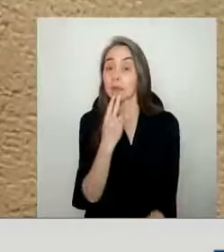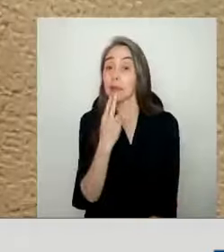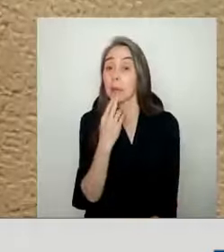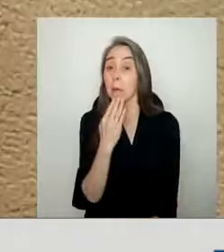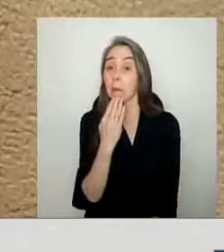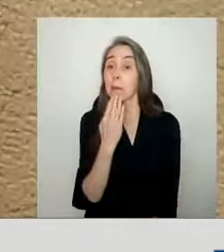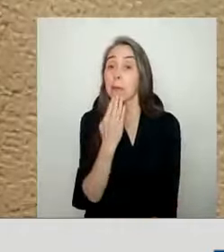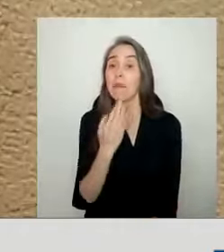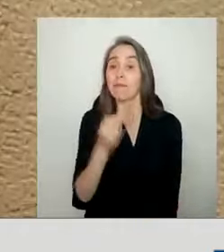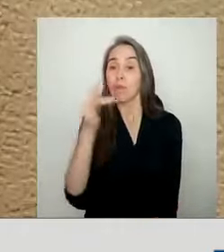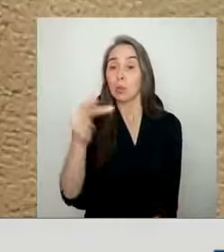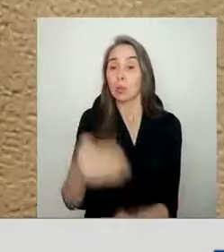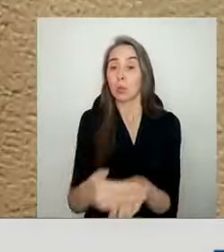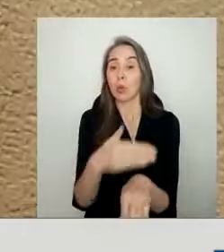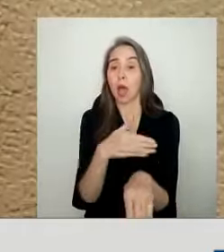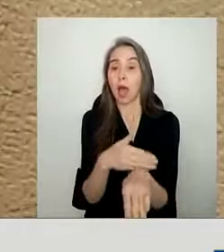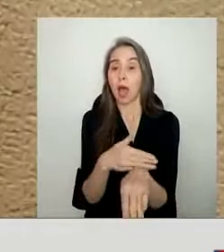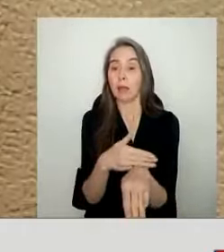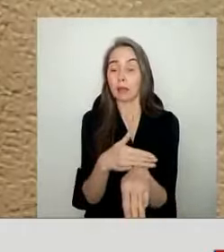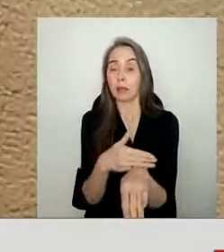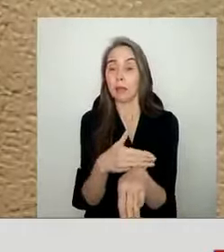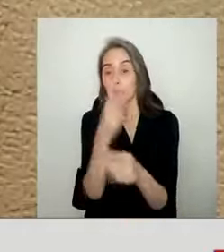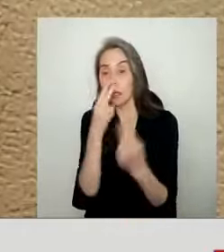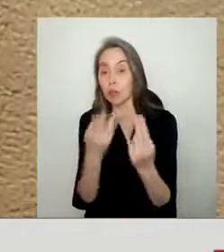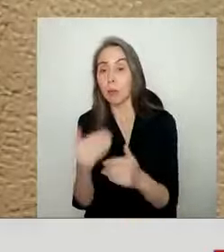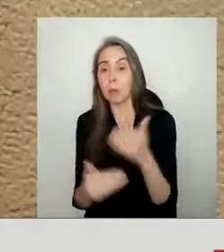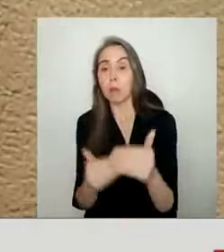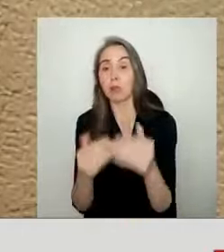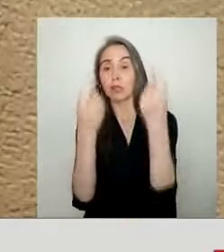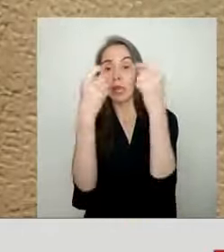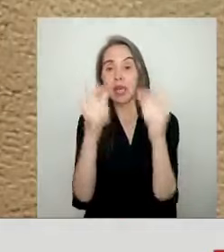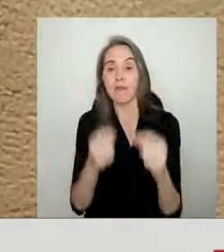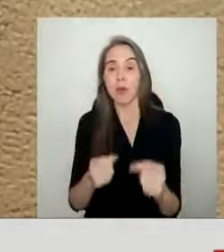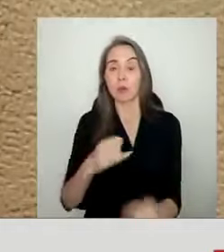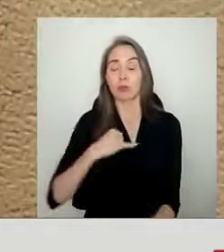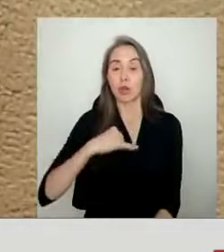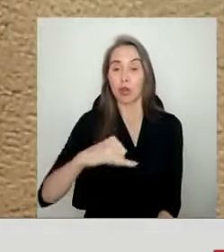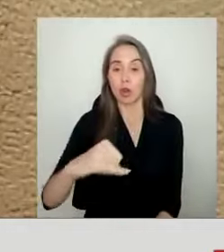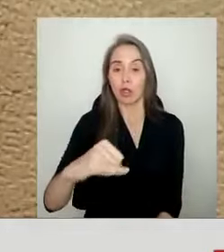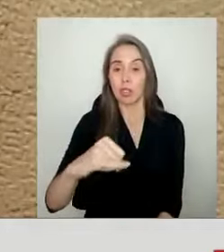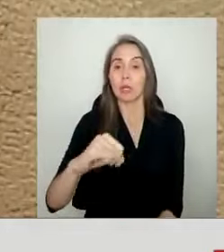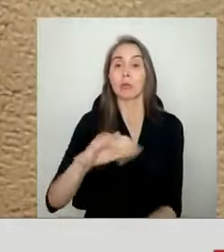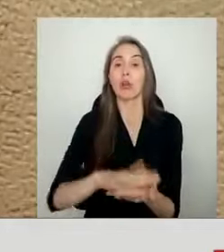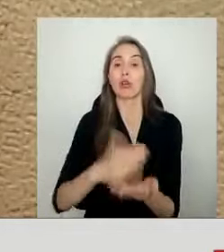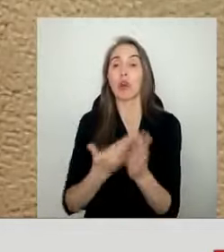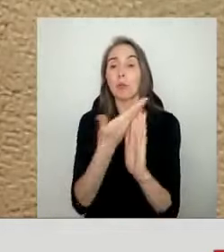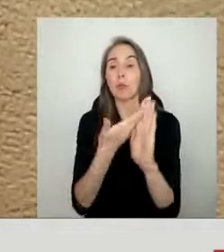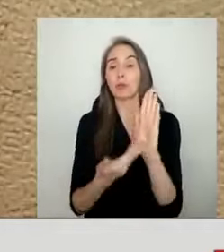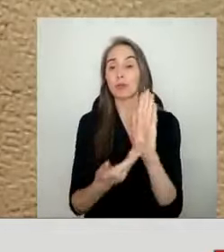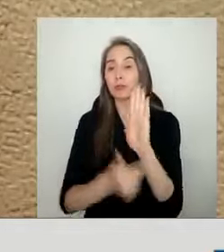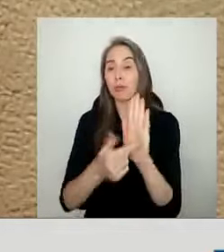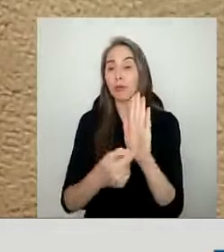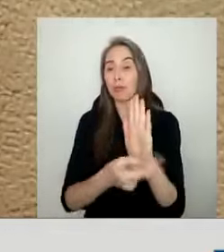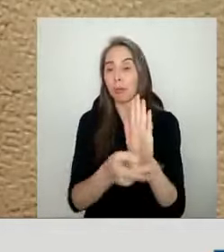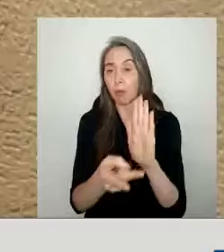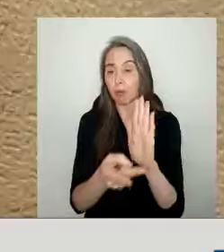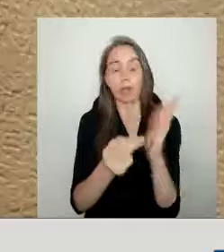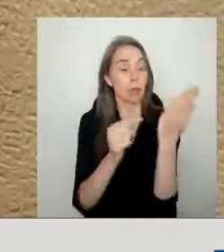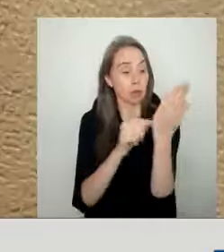anticiparse a ellas mediante procesos de evaluación continua de las políticas públicas así podremos asegurar